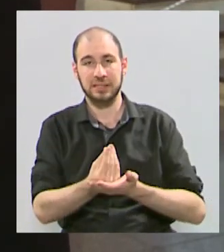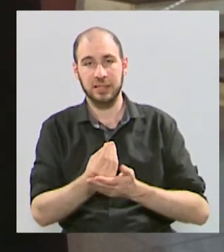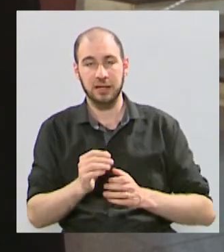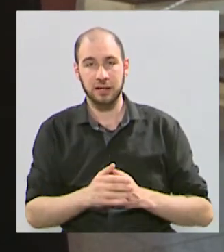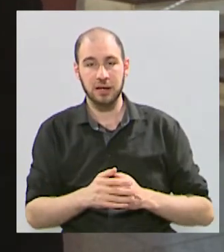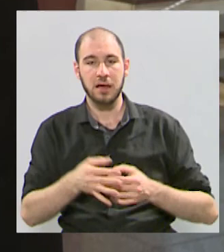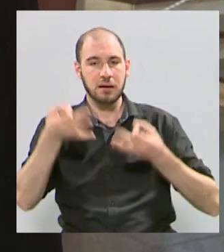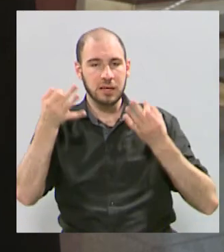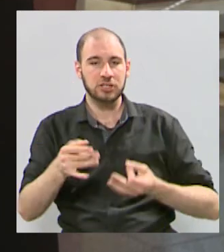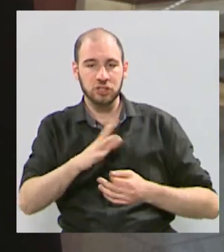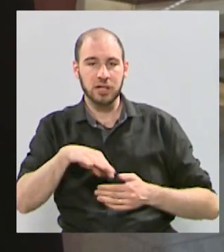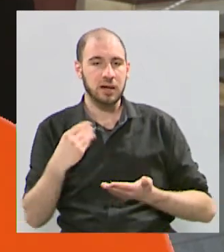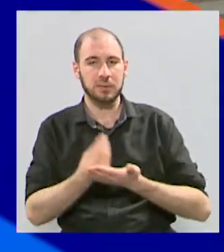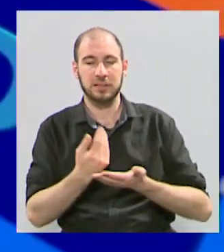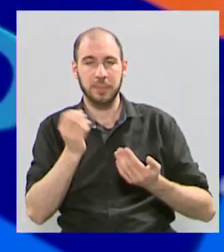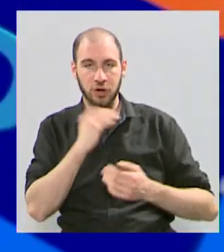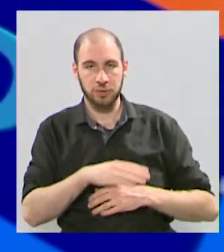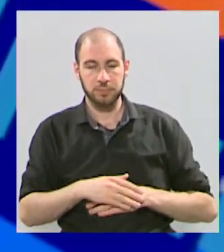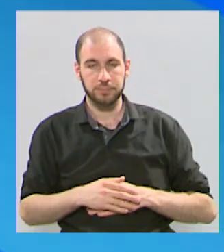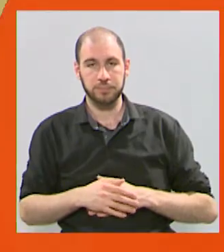más acabadamente a la sociedad.